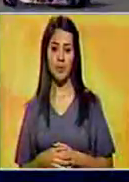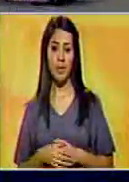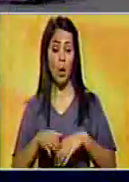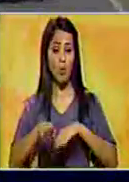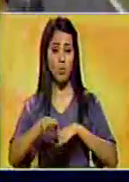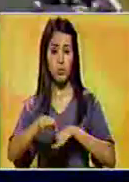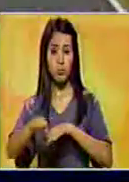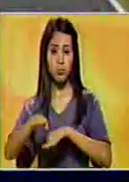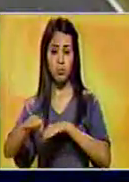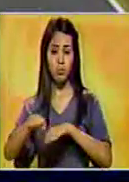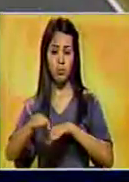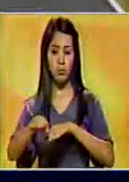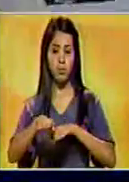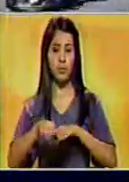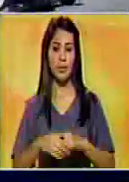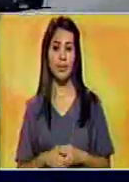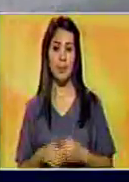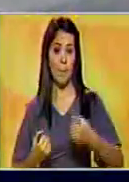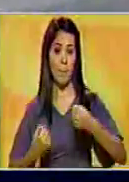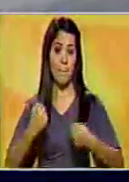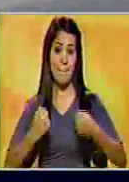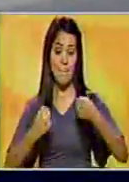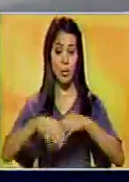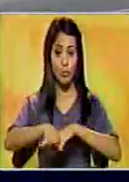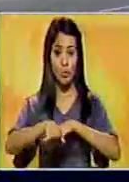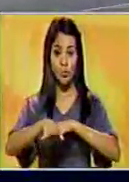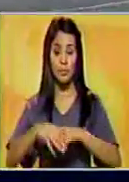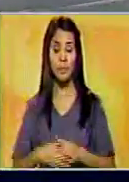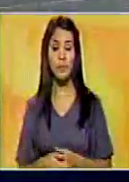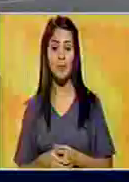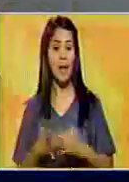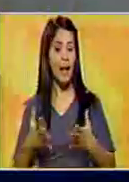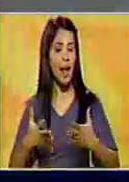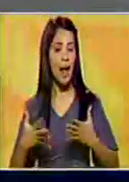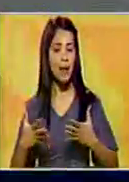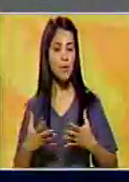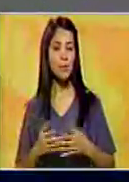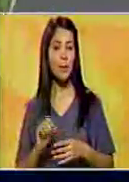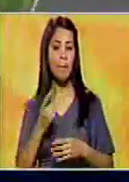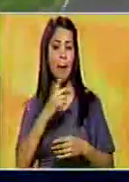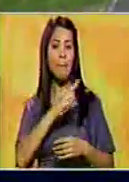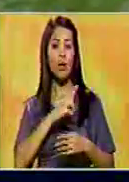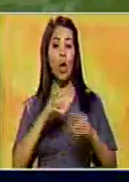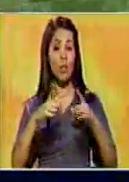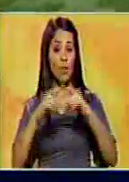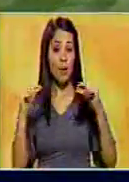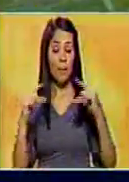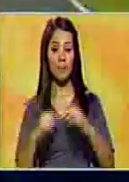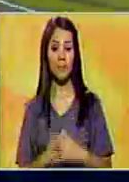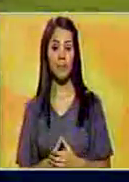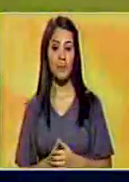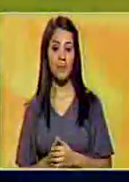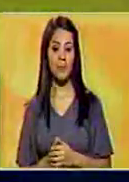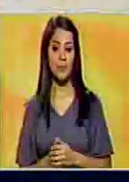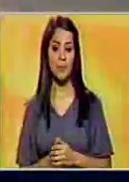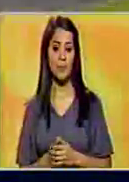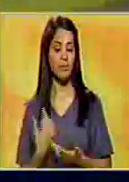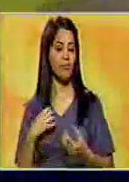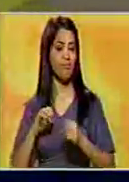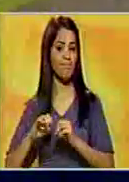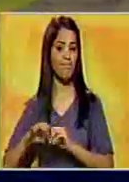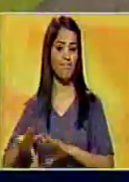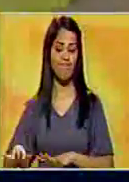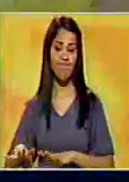Cerramos con la Fórmula 1 porque el británico Lewis Hamilton se llevó el Gran Premio de Japón. El alemán Sebastian Vettel tuvo que abandonar